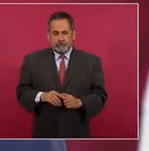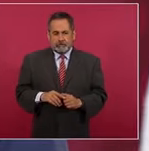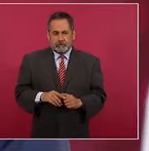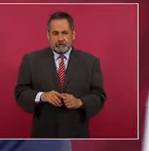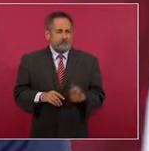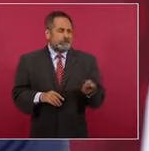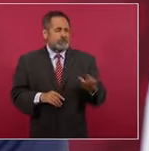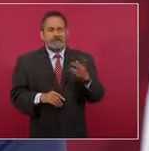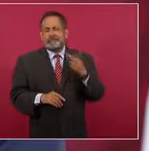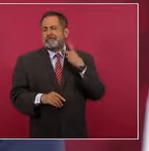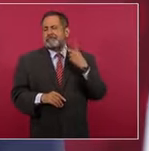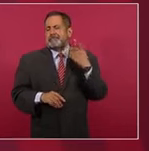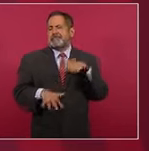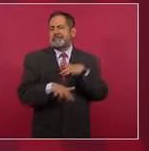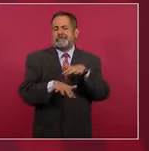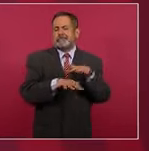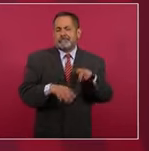politiqueros